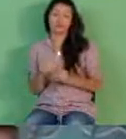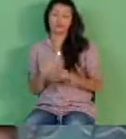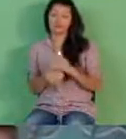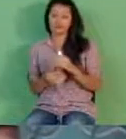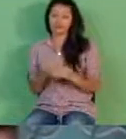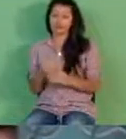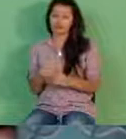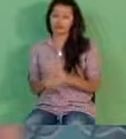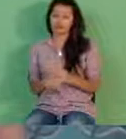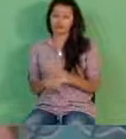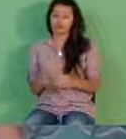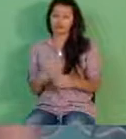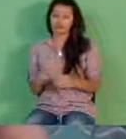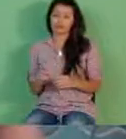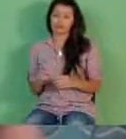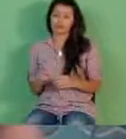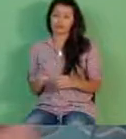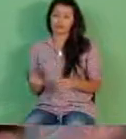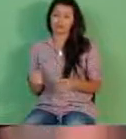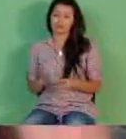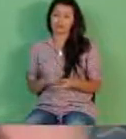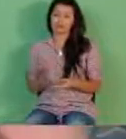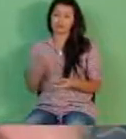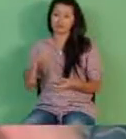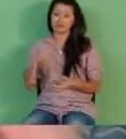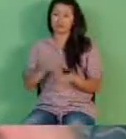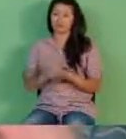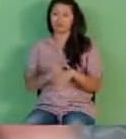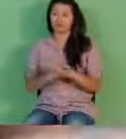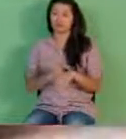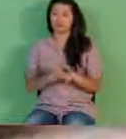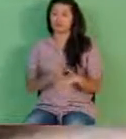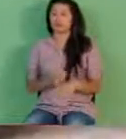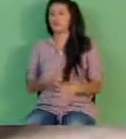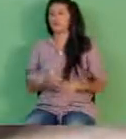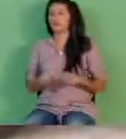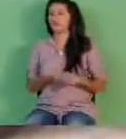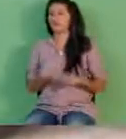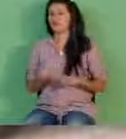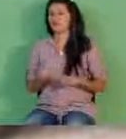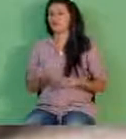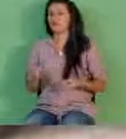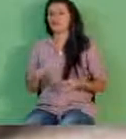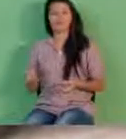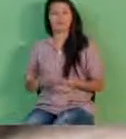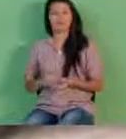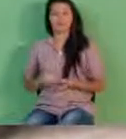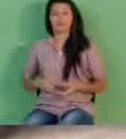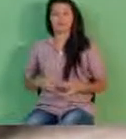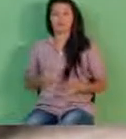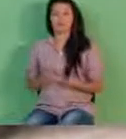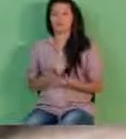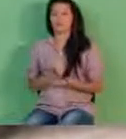a que el niño Dios llegue no va a encontrar en el hospital yo me hago una pregunta si Son parásitos lo que tiene el bebé